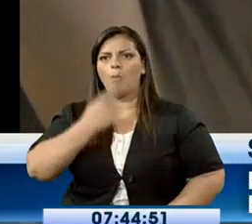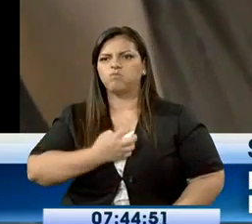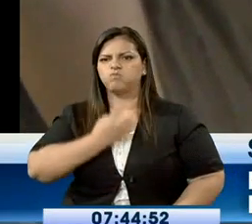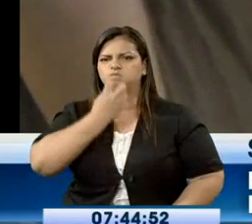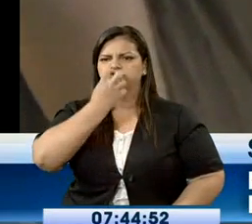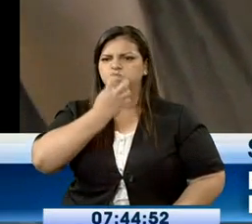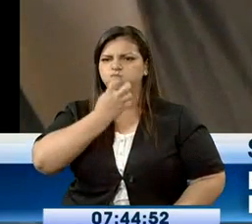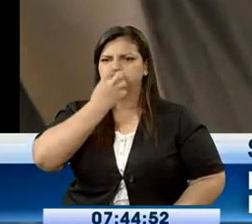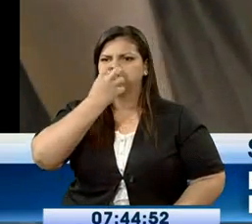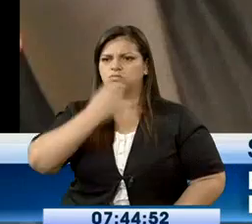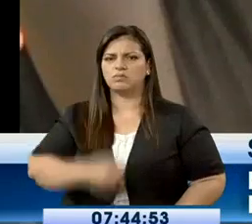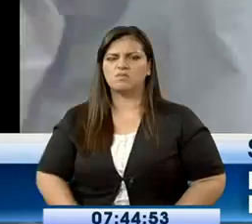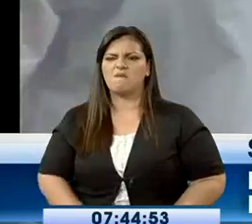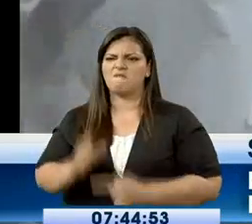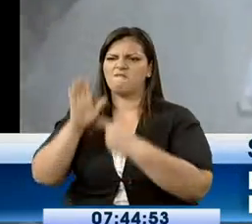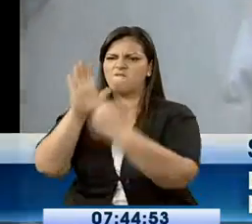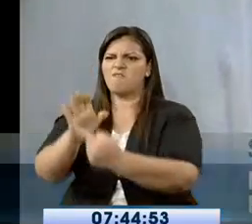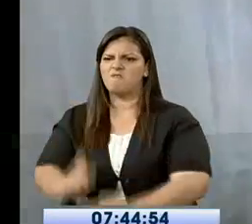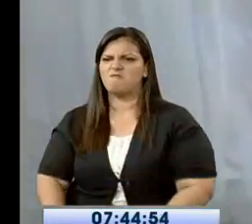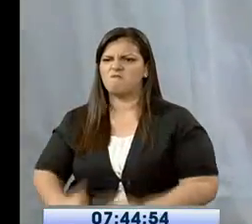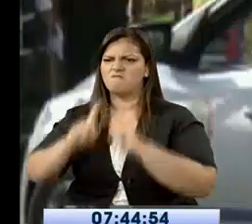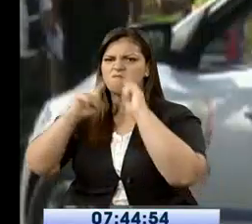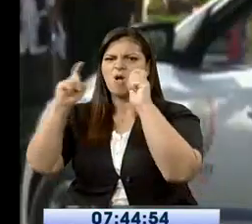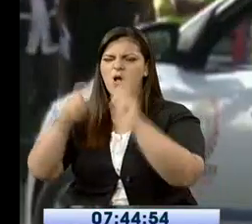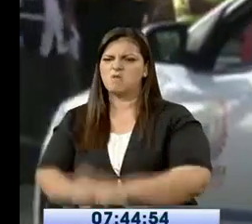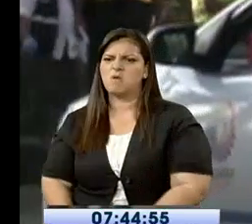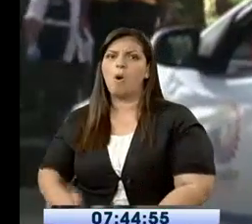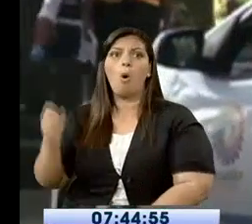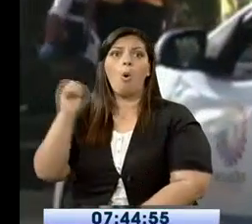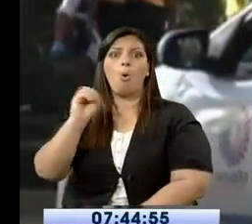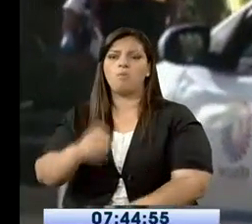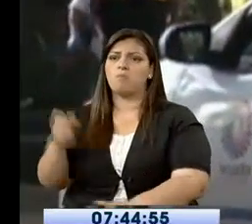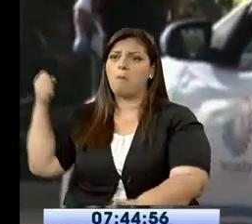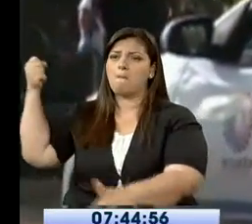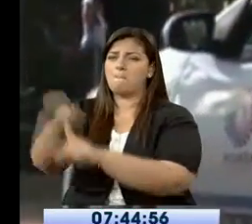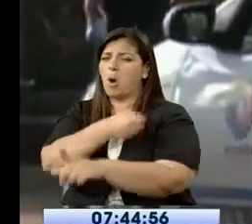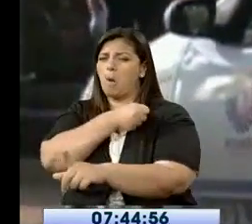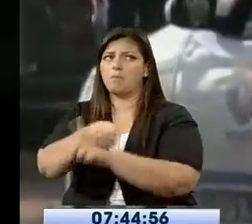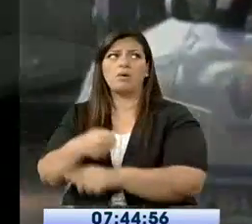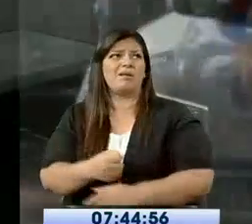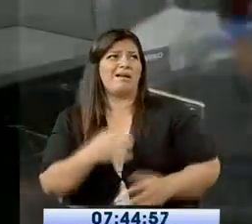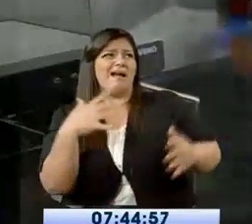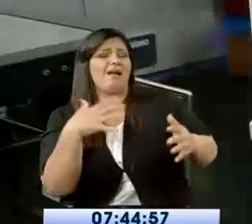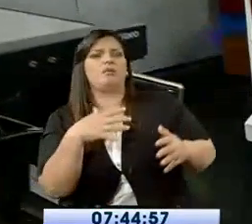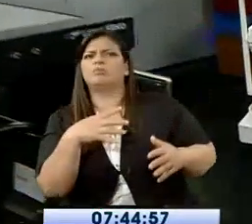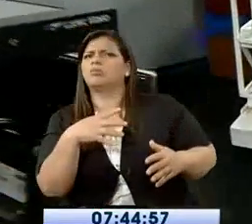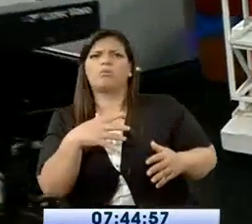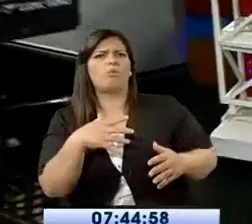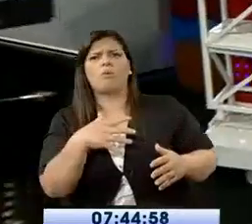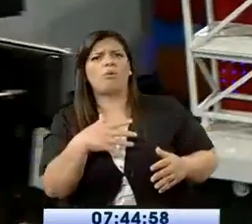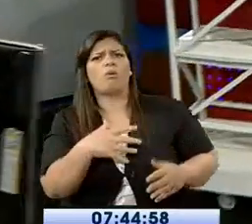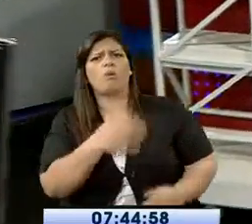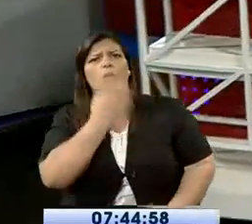alzó la voz o el brazo, informó Jorge Escobar.